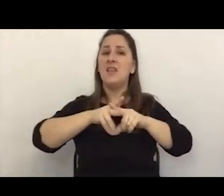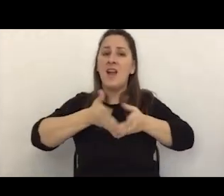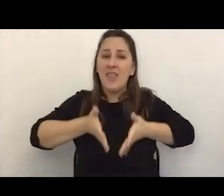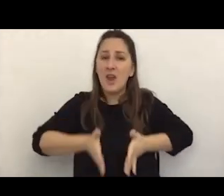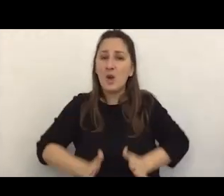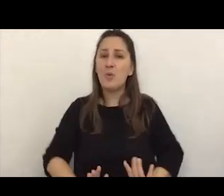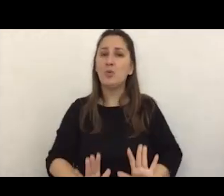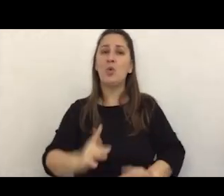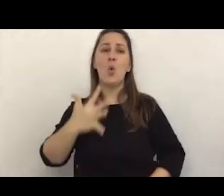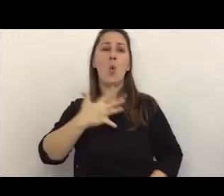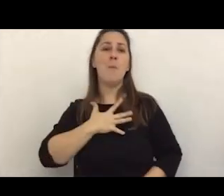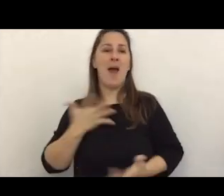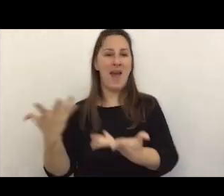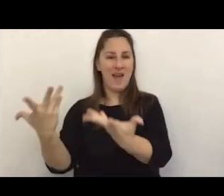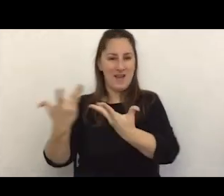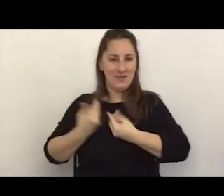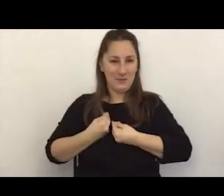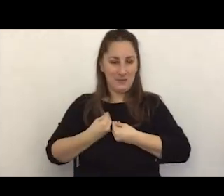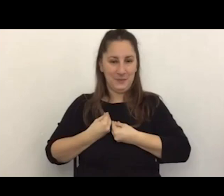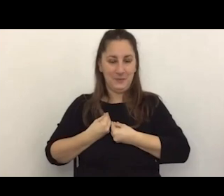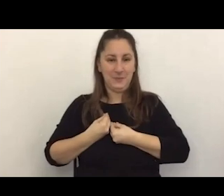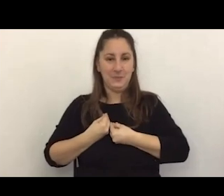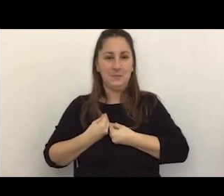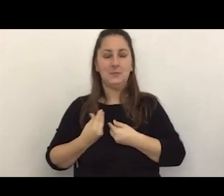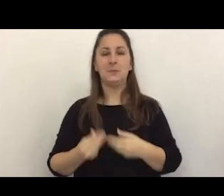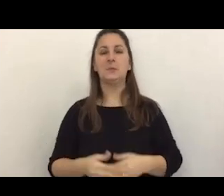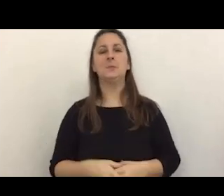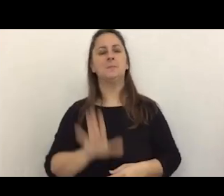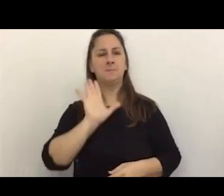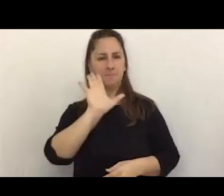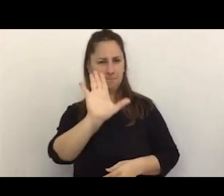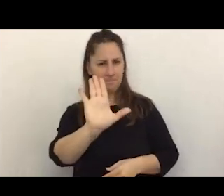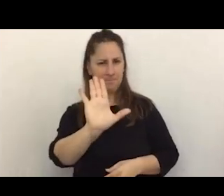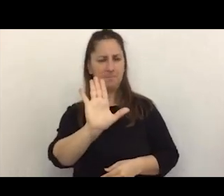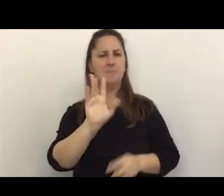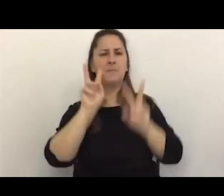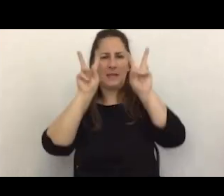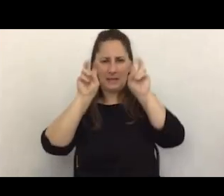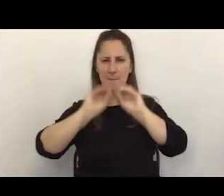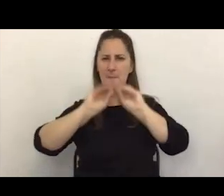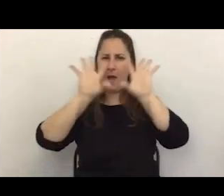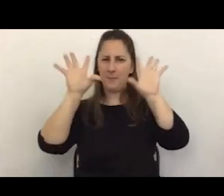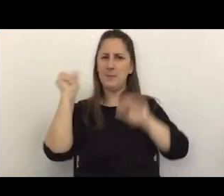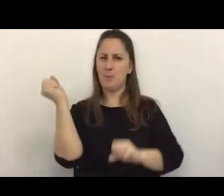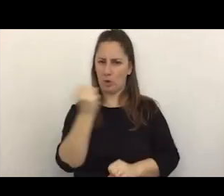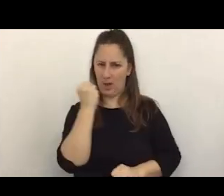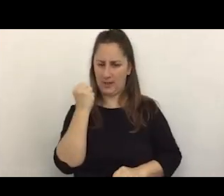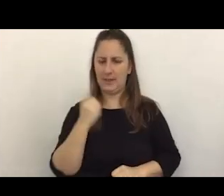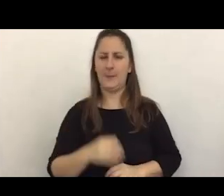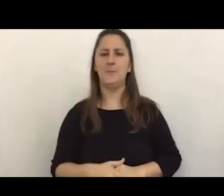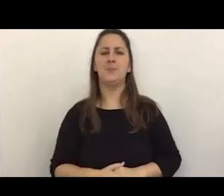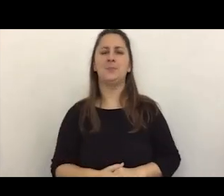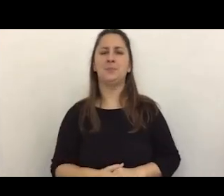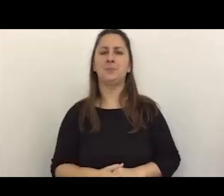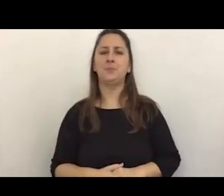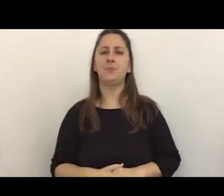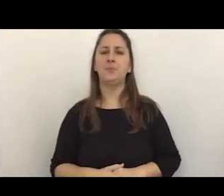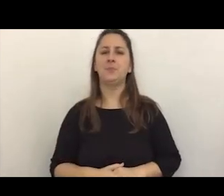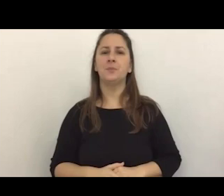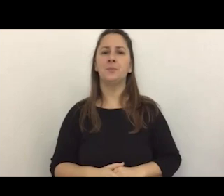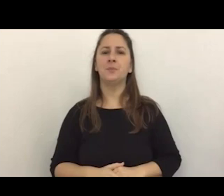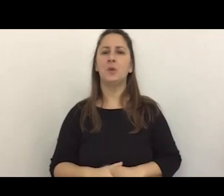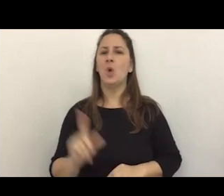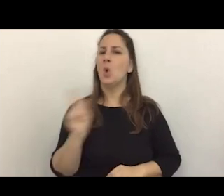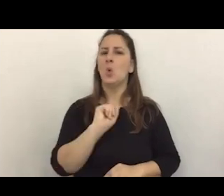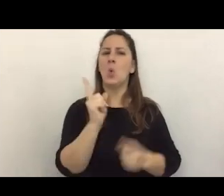humana asistida. Y acá pongo un punto importante, que es el siguiente. No se requiere que el